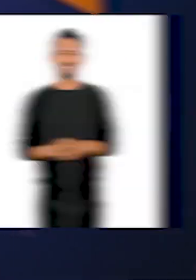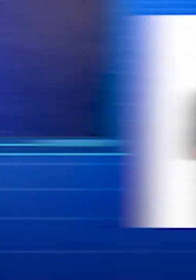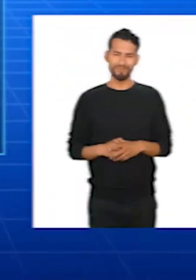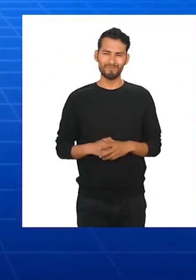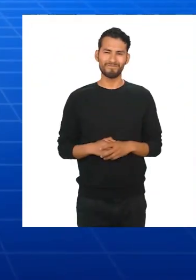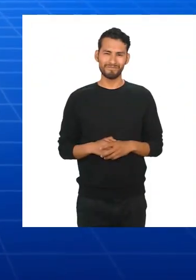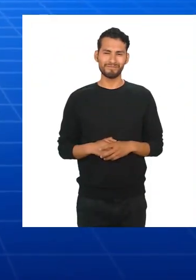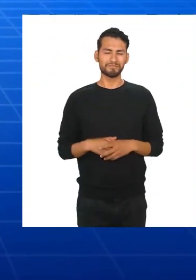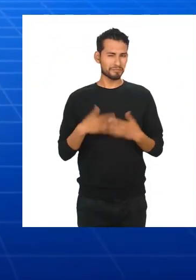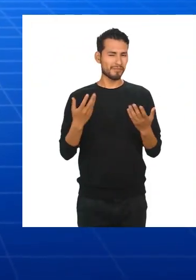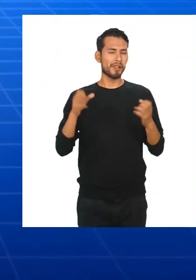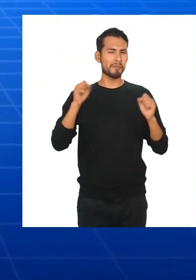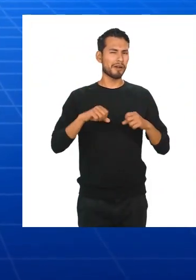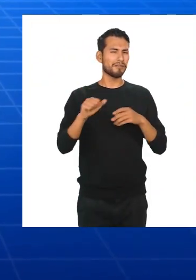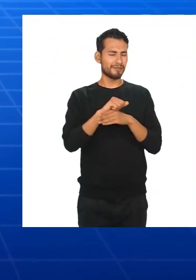profe.